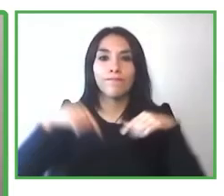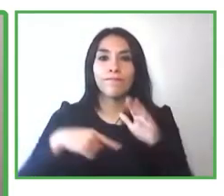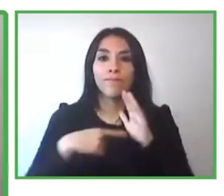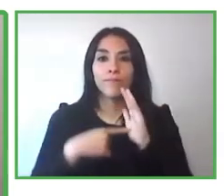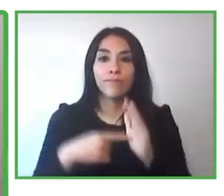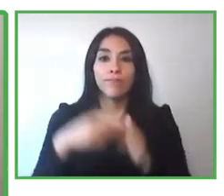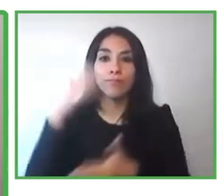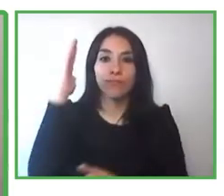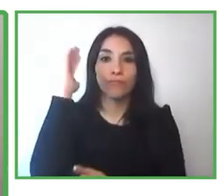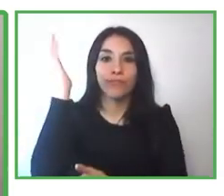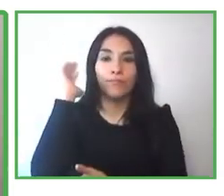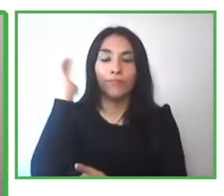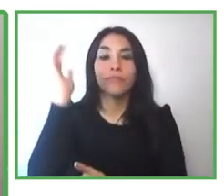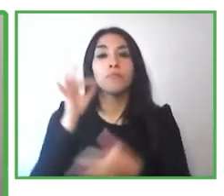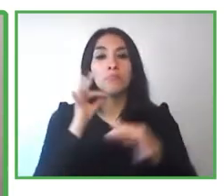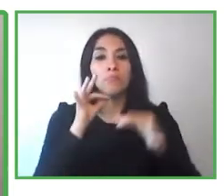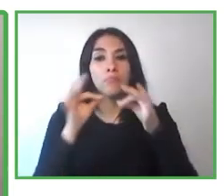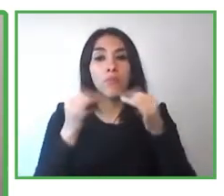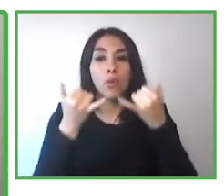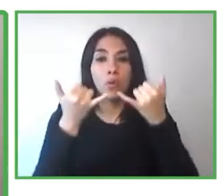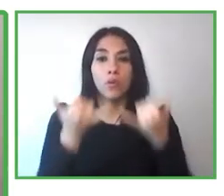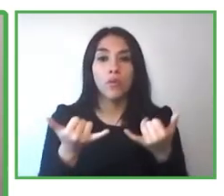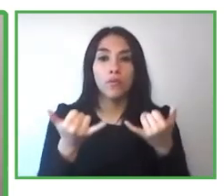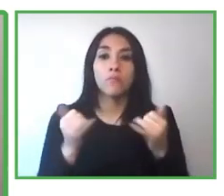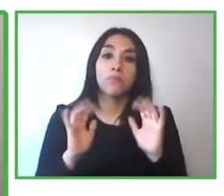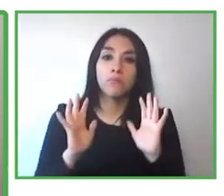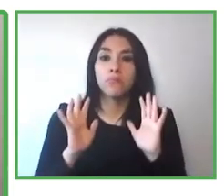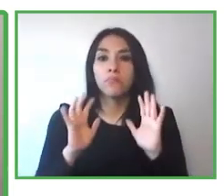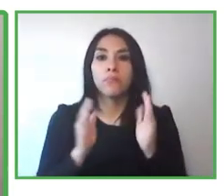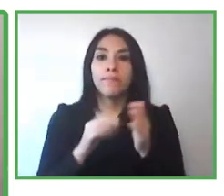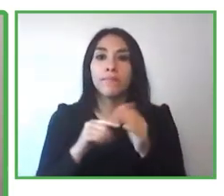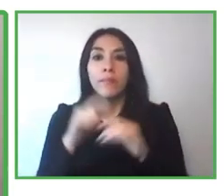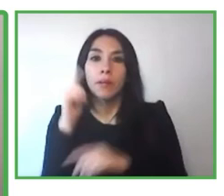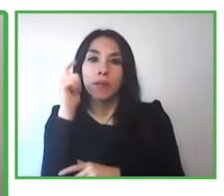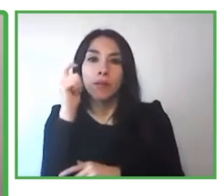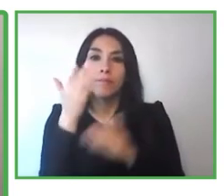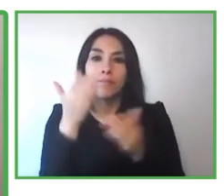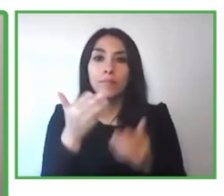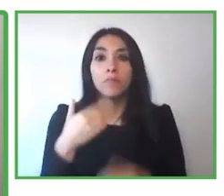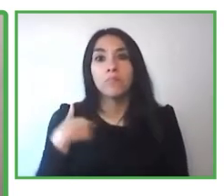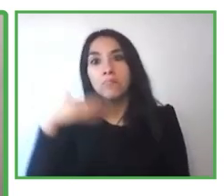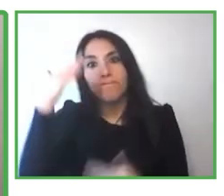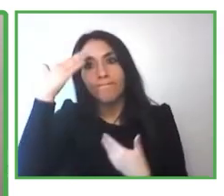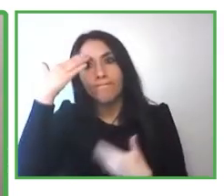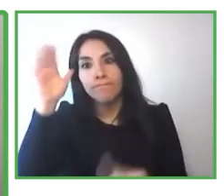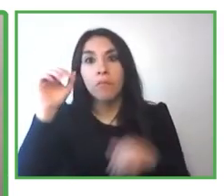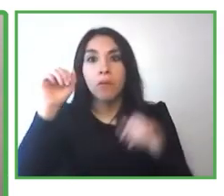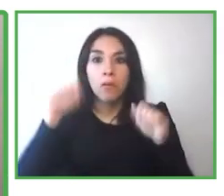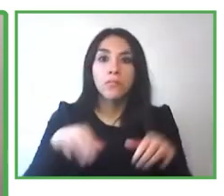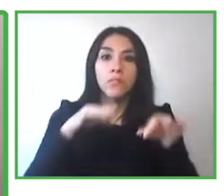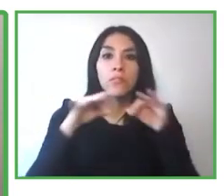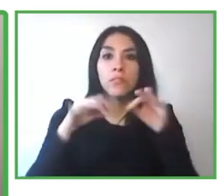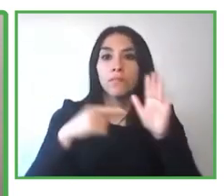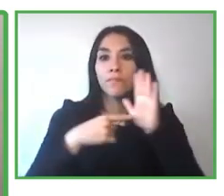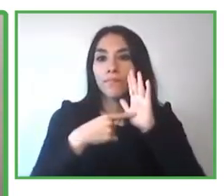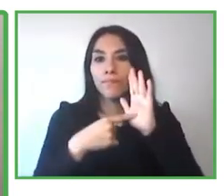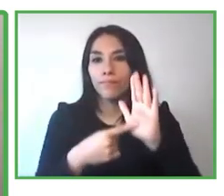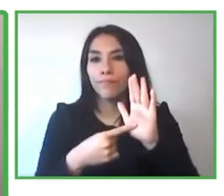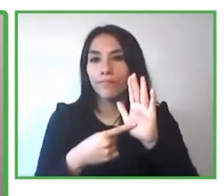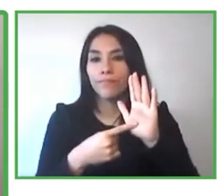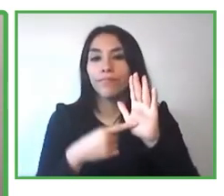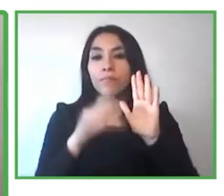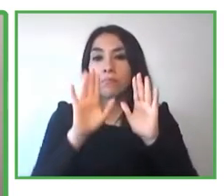podríamos empezar, si es que quizá nos pudieras dar una presentación tuya, contarnos por